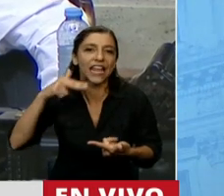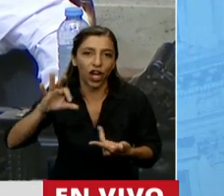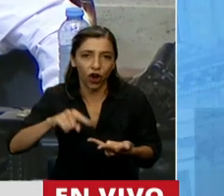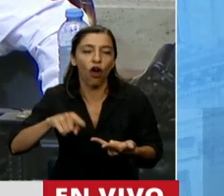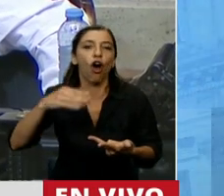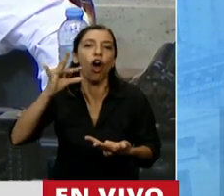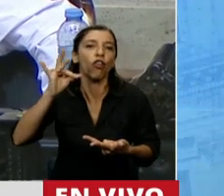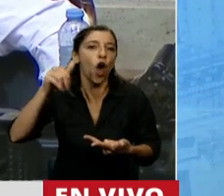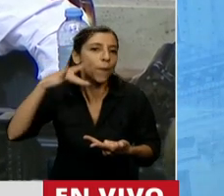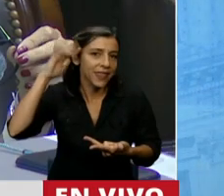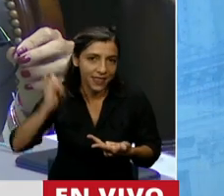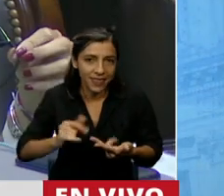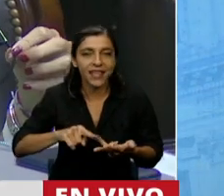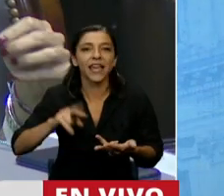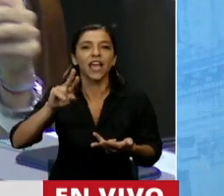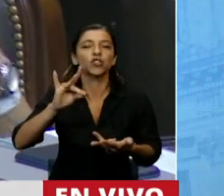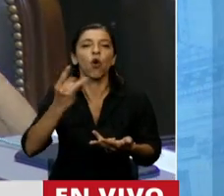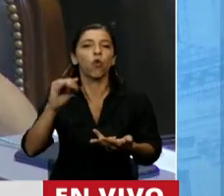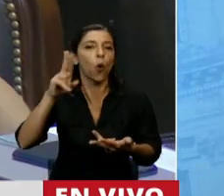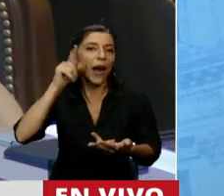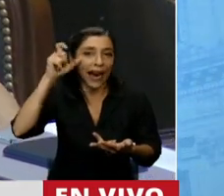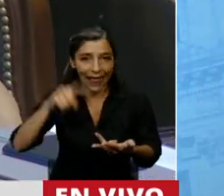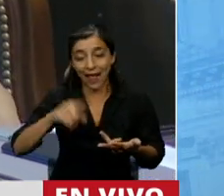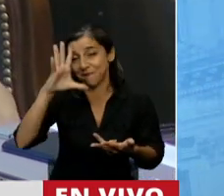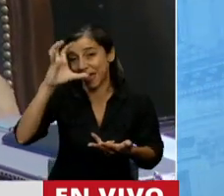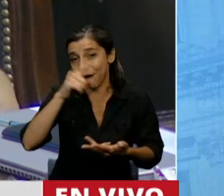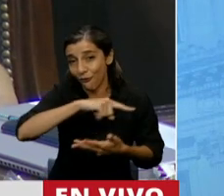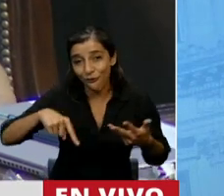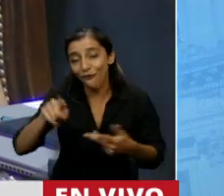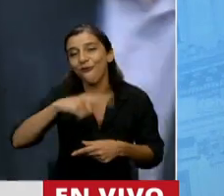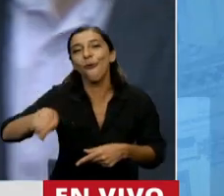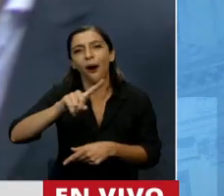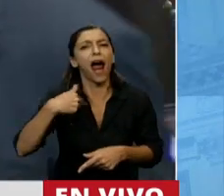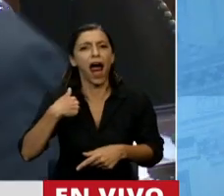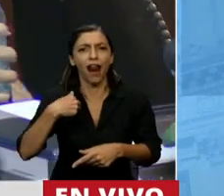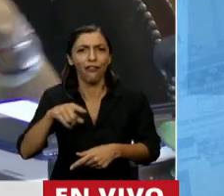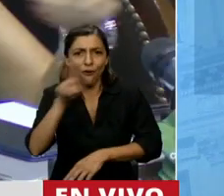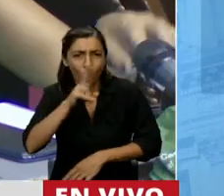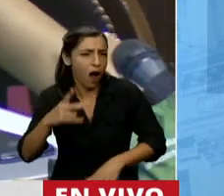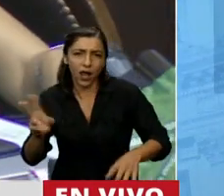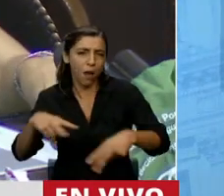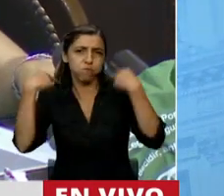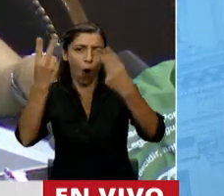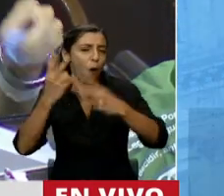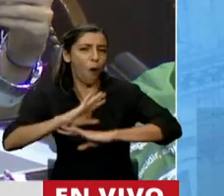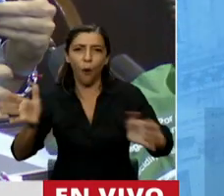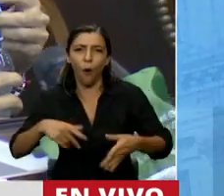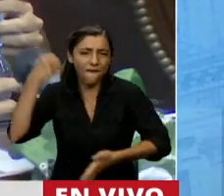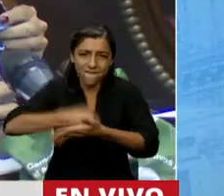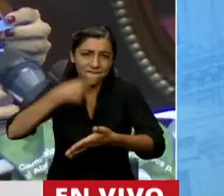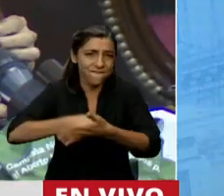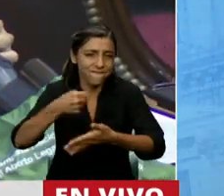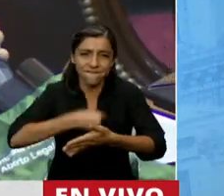Domínguez, Marcela Durrié, que se negaron y que desobedecieron. Porque si hay algo que pasa con la lucha de